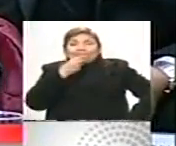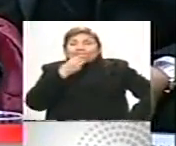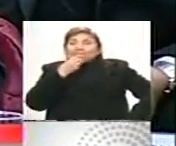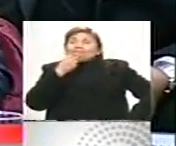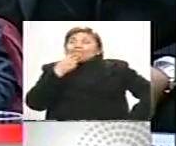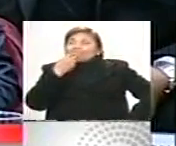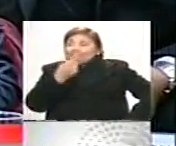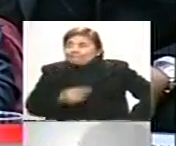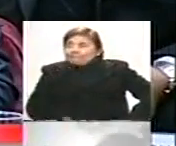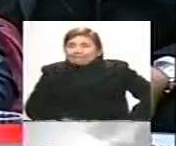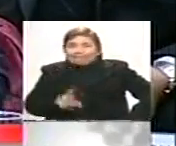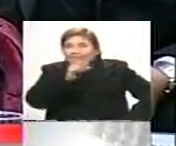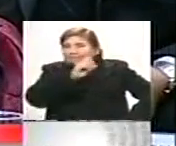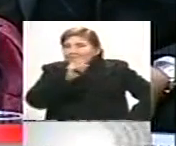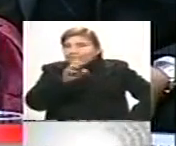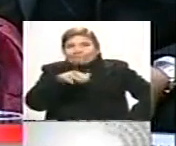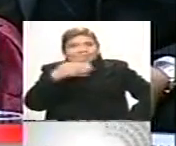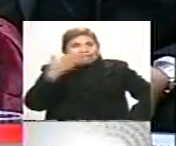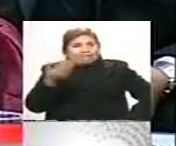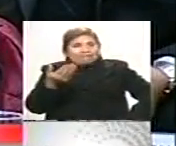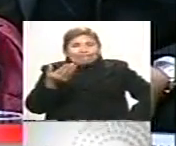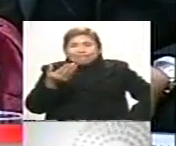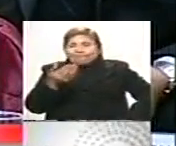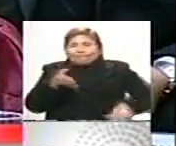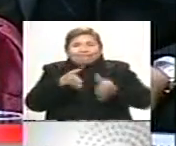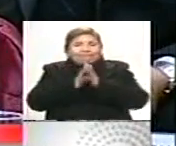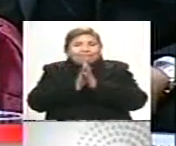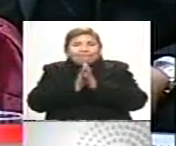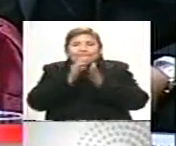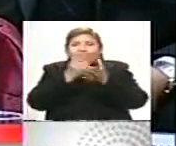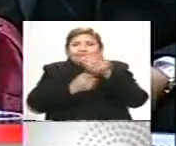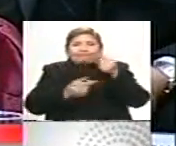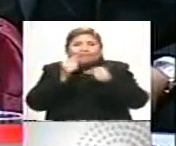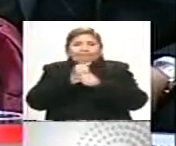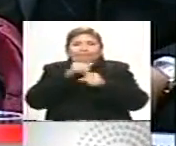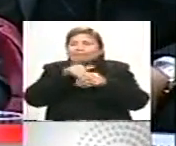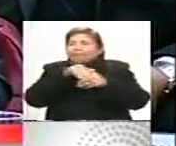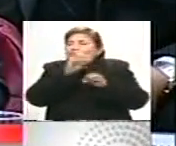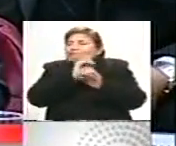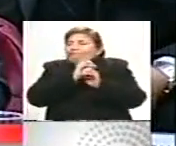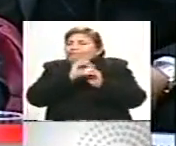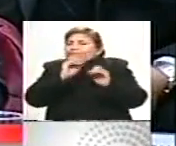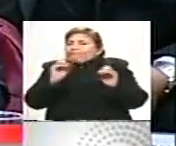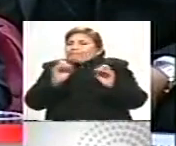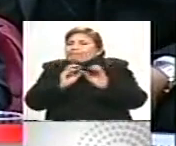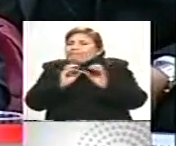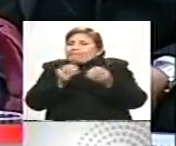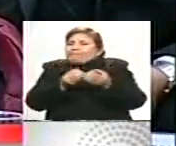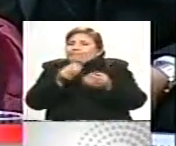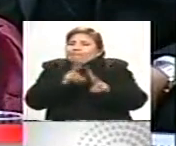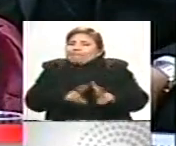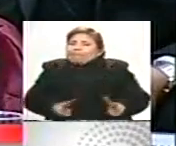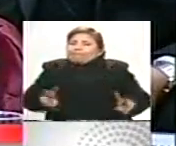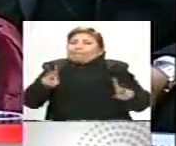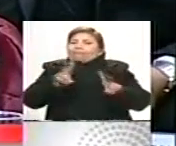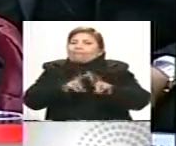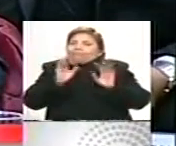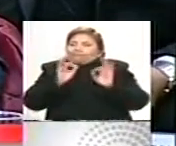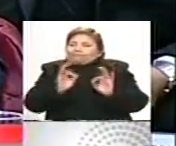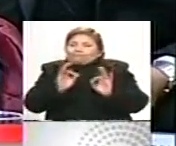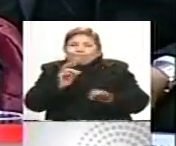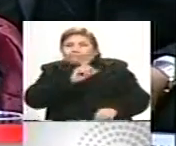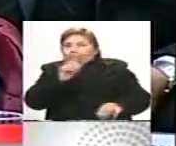Repito, no hay pedido de confianza válido sin un gabinete válidamente constituido, y